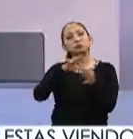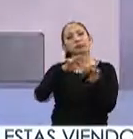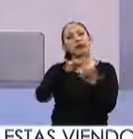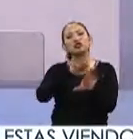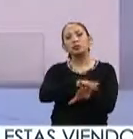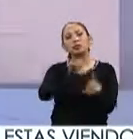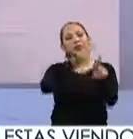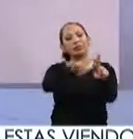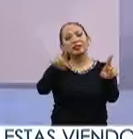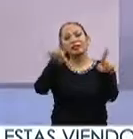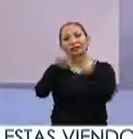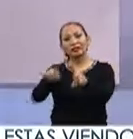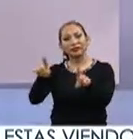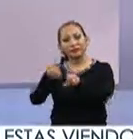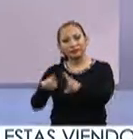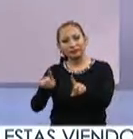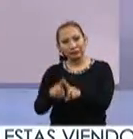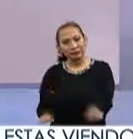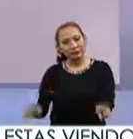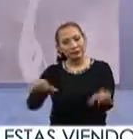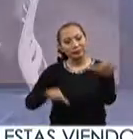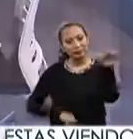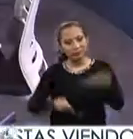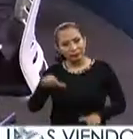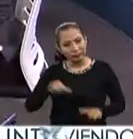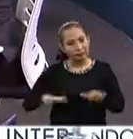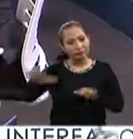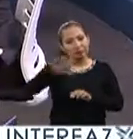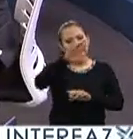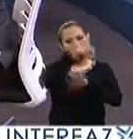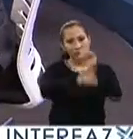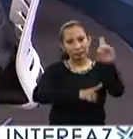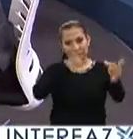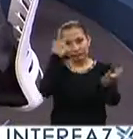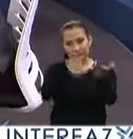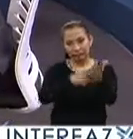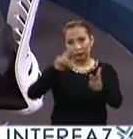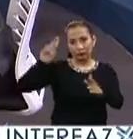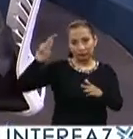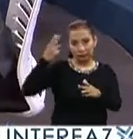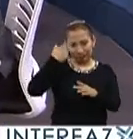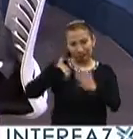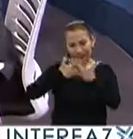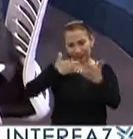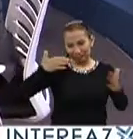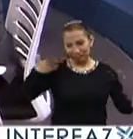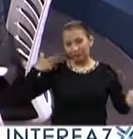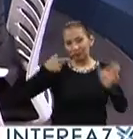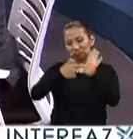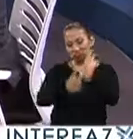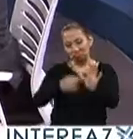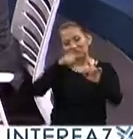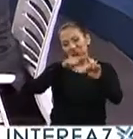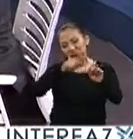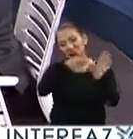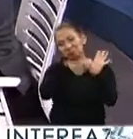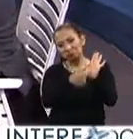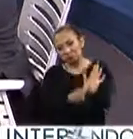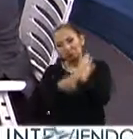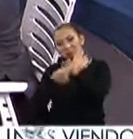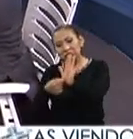pues, sobre las distintas actividades, áreas del deporte dentro de la UNAM. Hemos venido ya presentando una serie